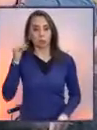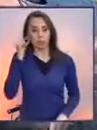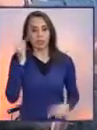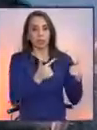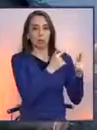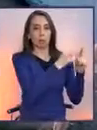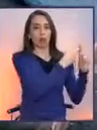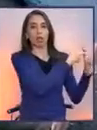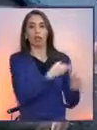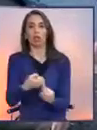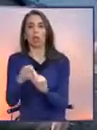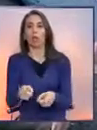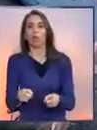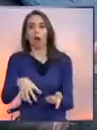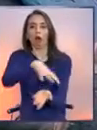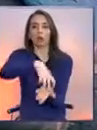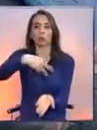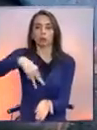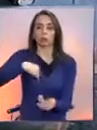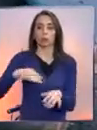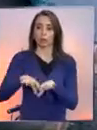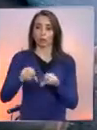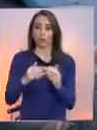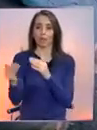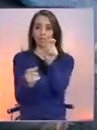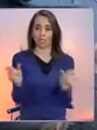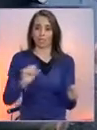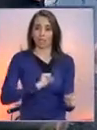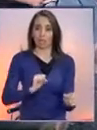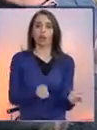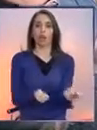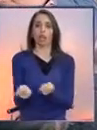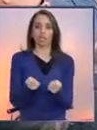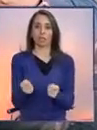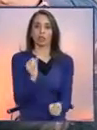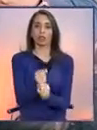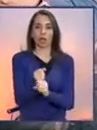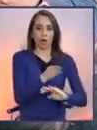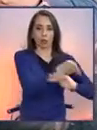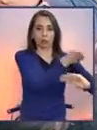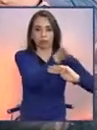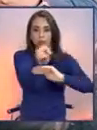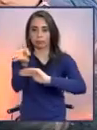al municipio. Yo lo que, mi compromiso con los vecinos de Santiago es traer gestión, trabajo